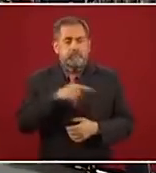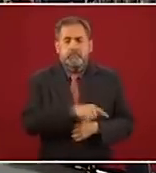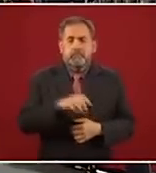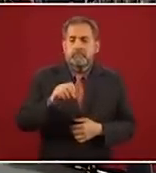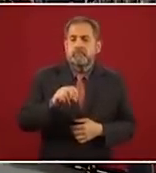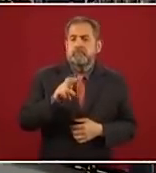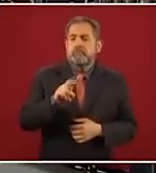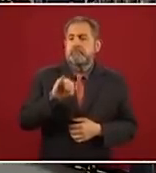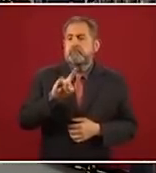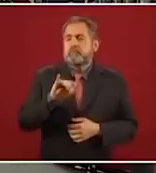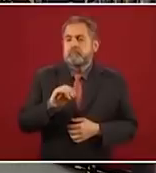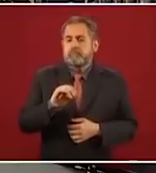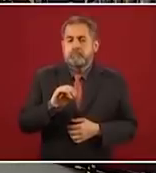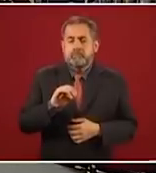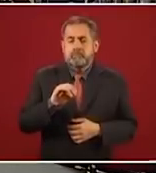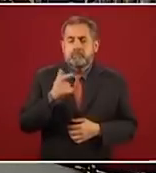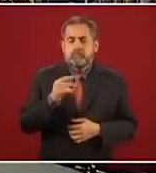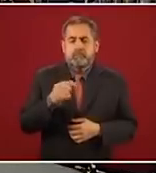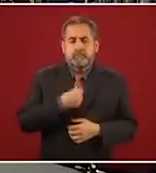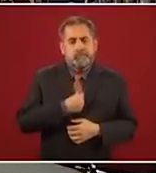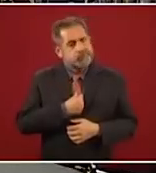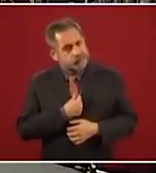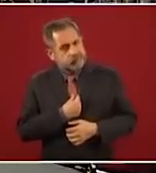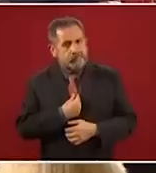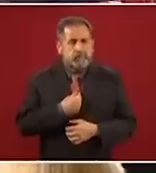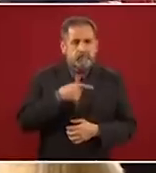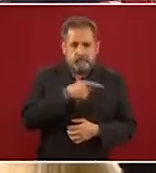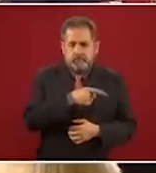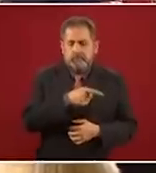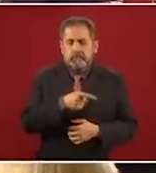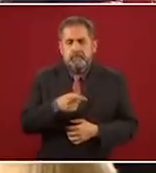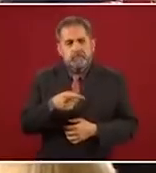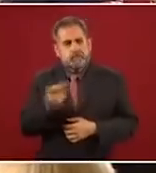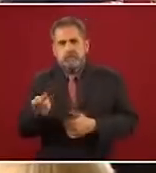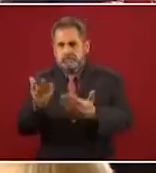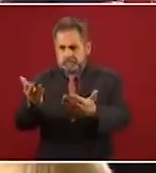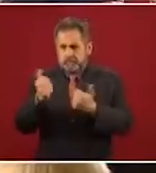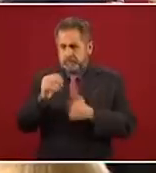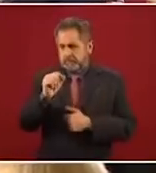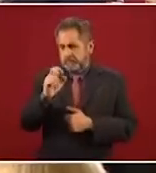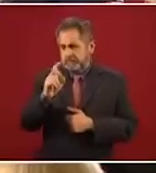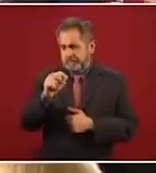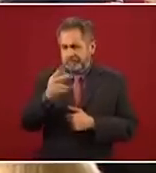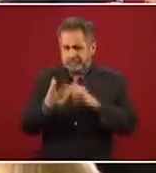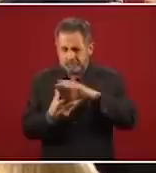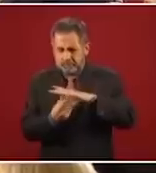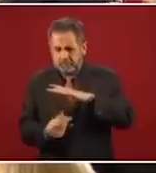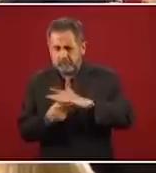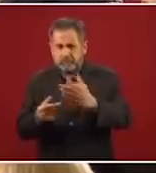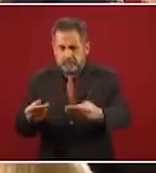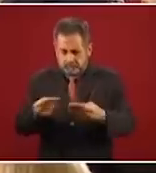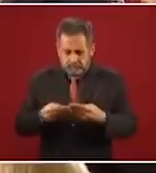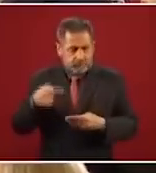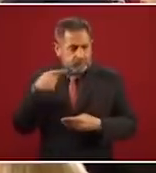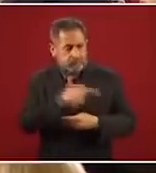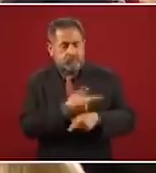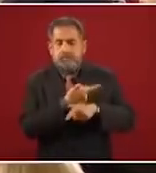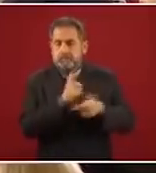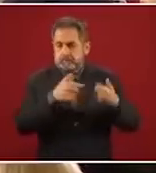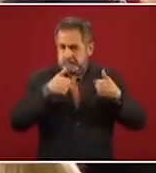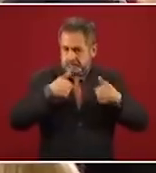Guzmán. Vía transparencia le solicitamos a la Sedena copia del momento en que se dio la liberación del